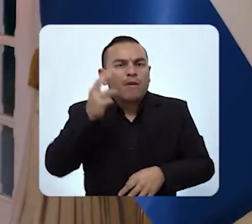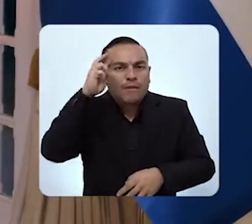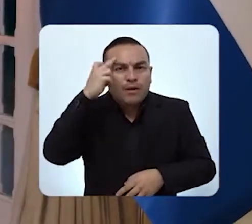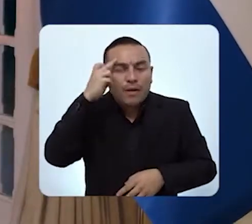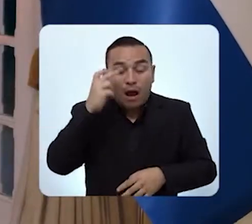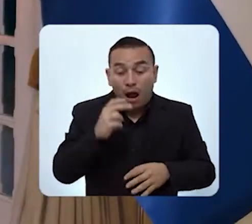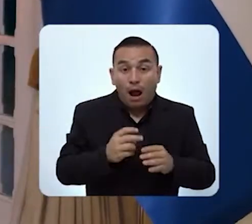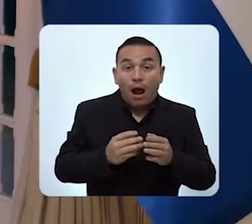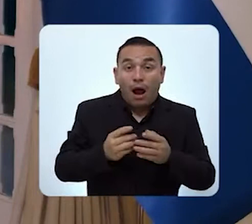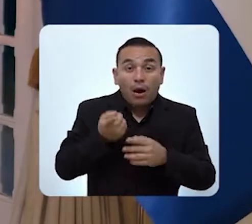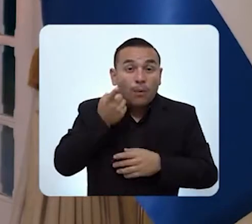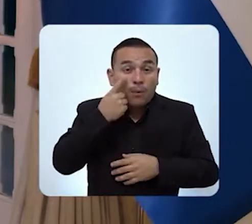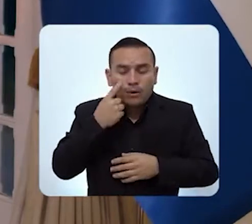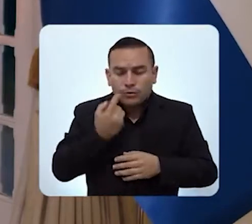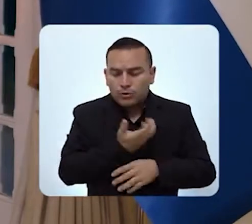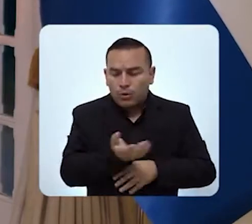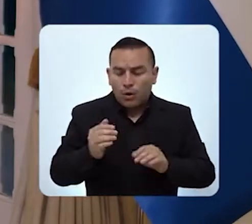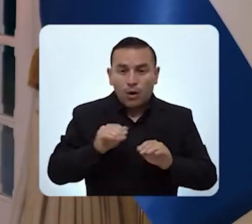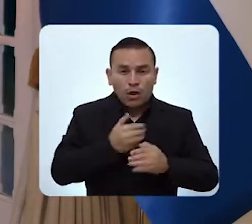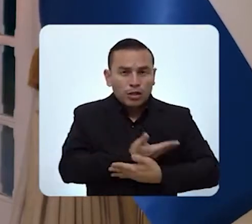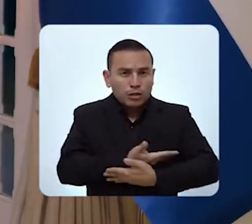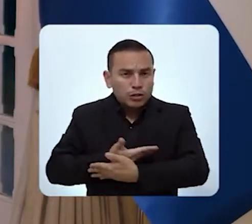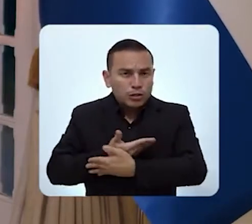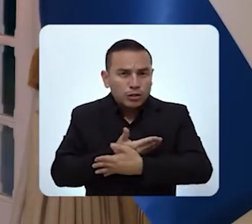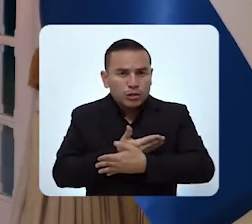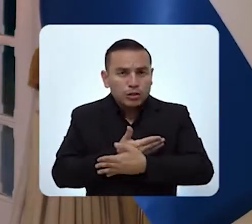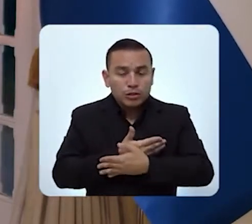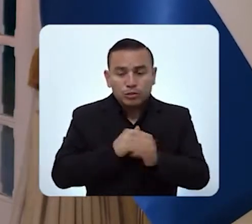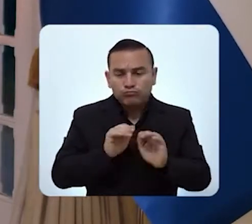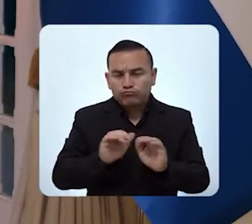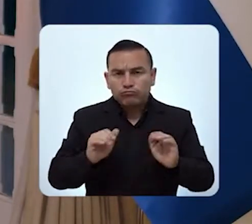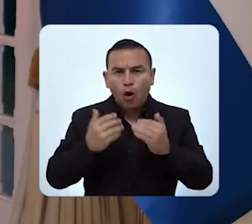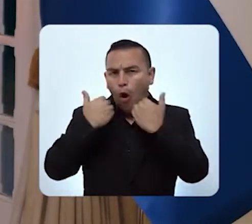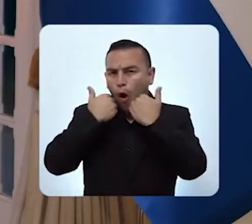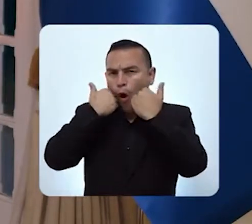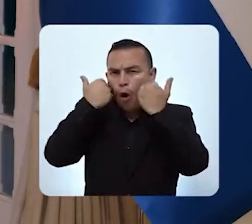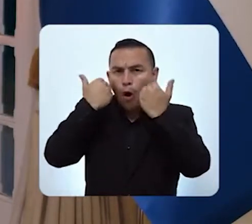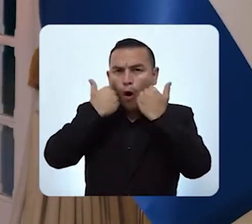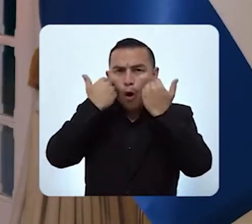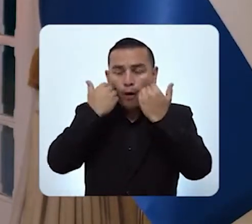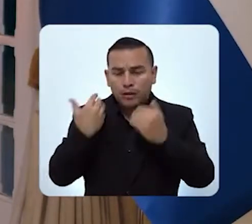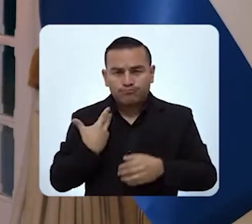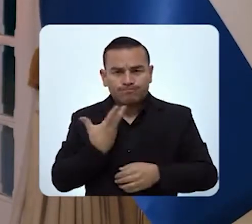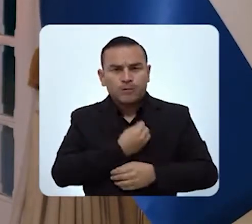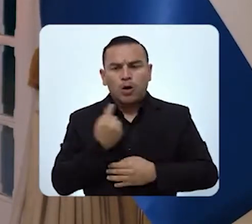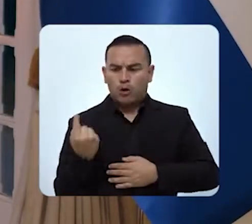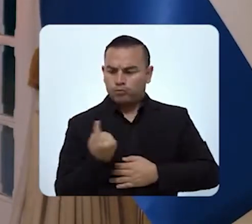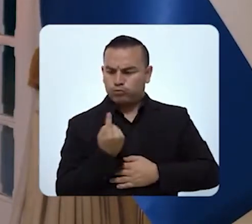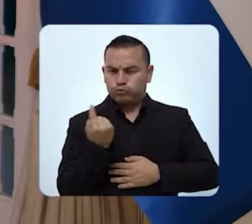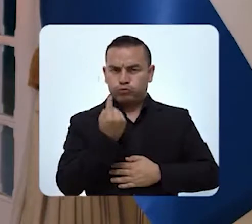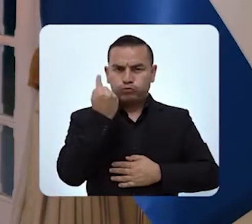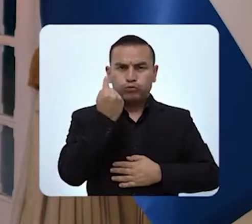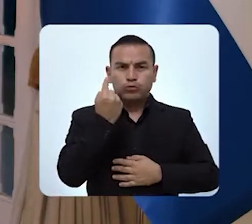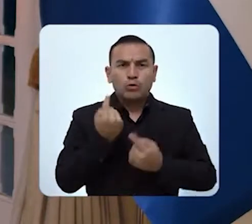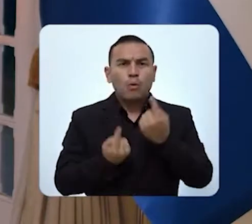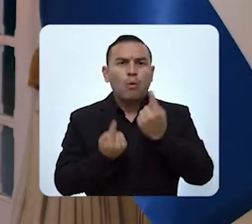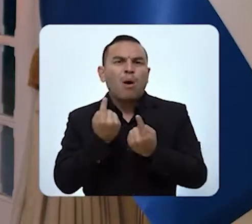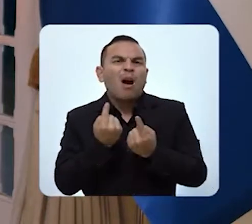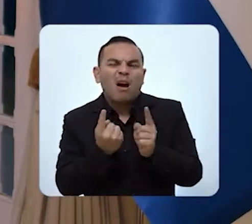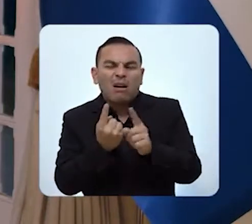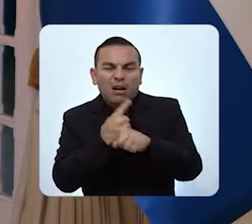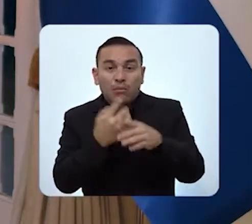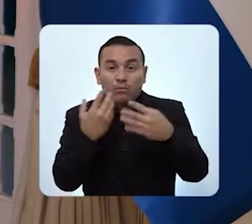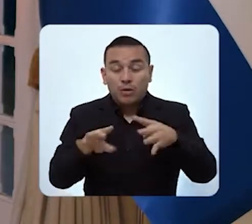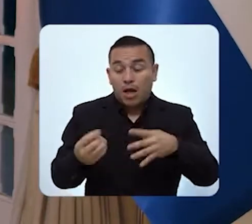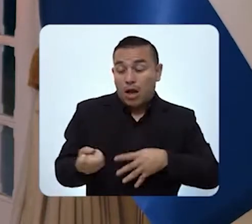el marco legal actual para la atención y protección de la niñez y adolescencia, puesto que el mismo es deficiente y ha quedado desactualizado. ¿Cuáles son